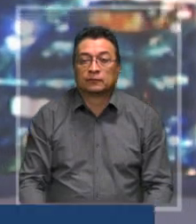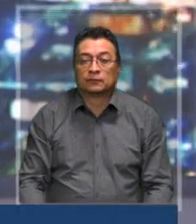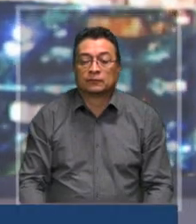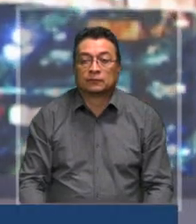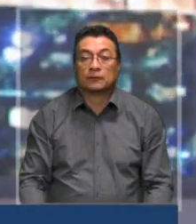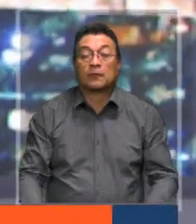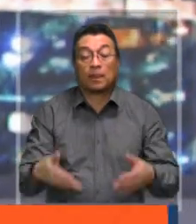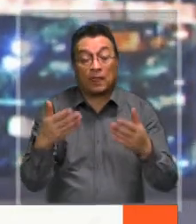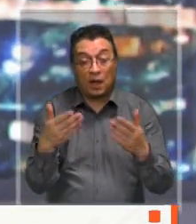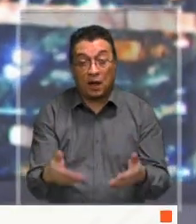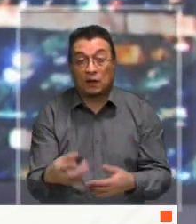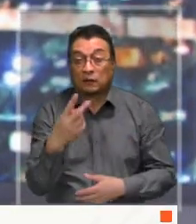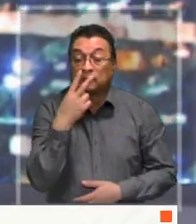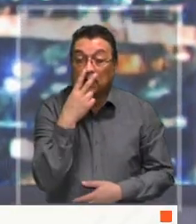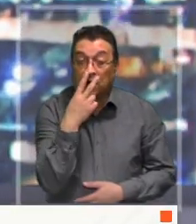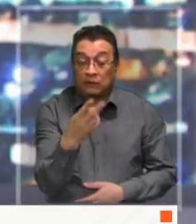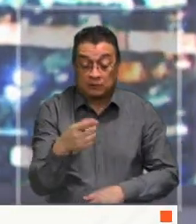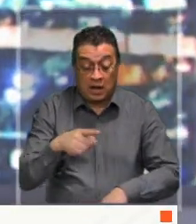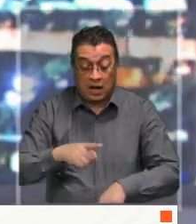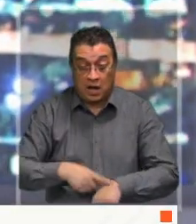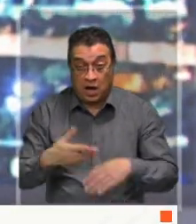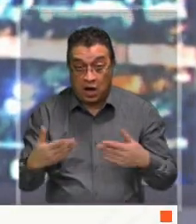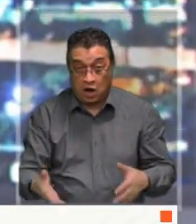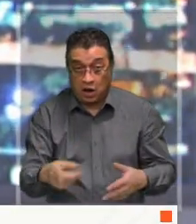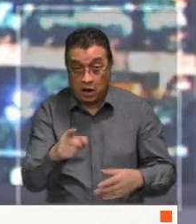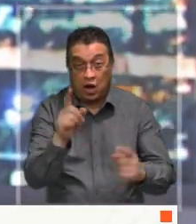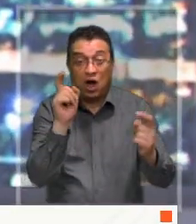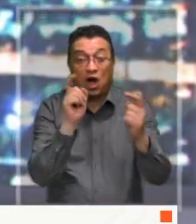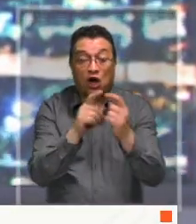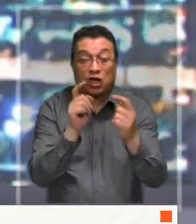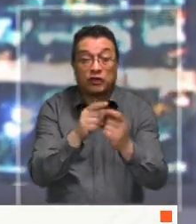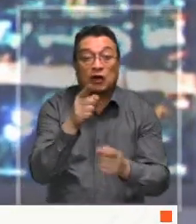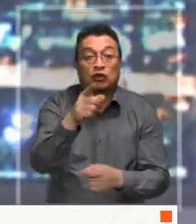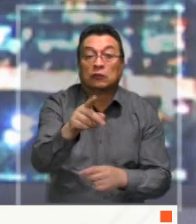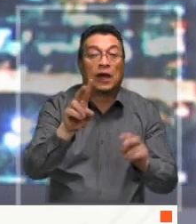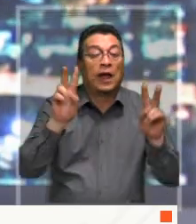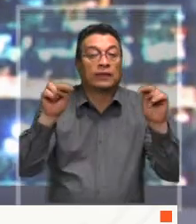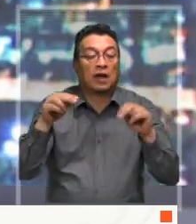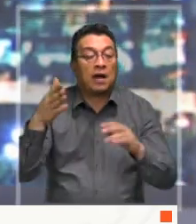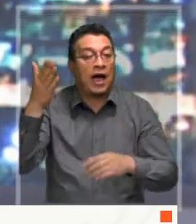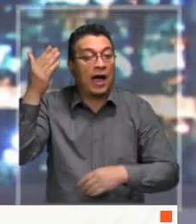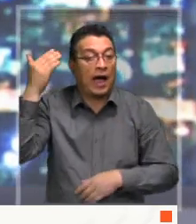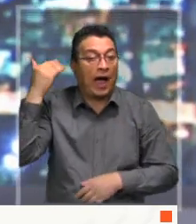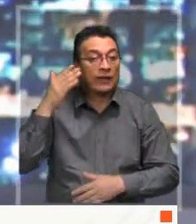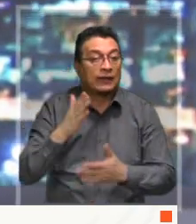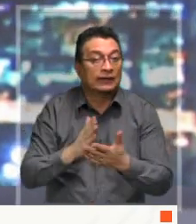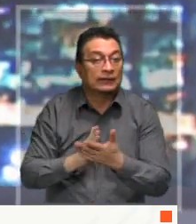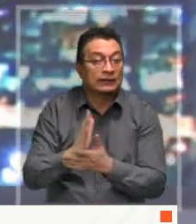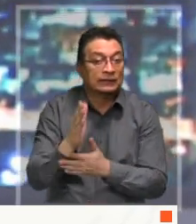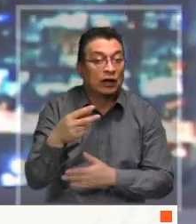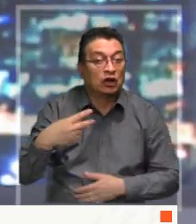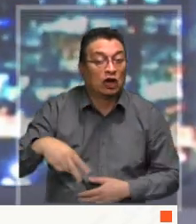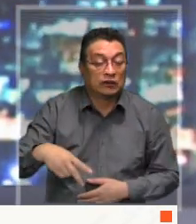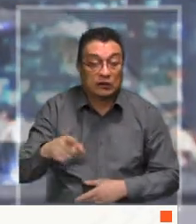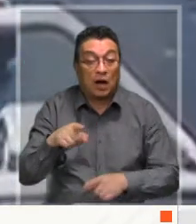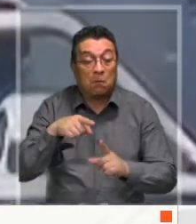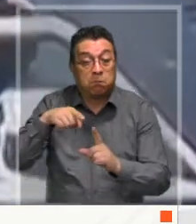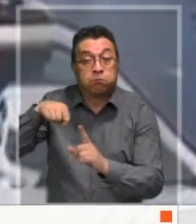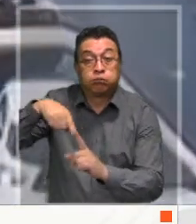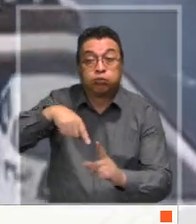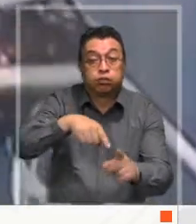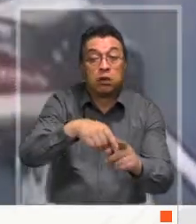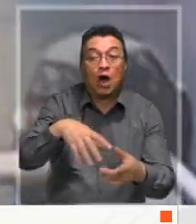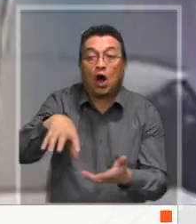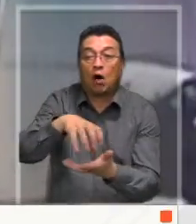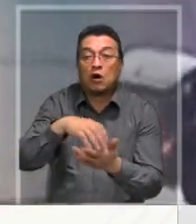Bueno, y vamos a actualizar a esta hora el contacto con Jorge Iturrieta respecto a lo que contábamos abriendo Tele 13, esta persecución en